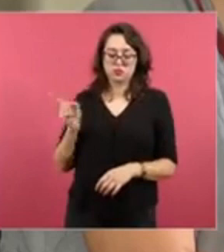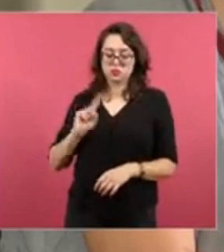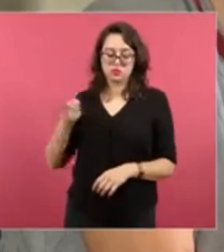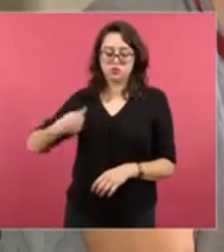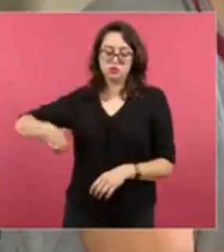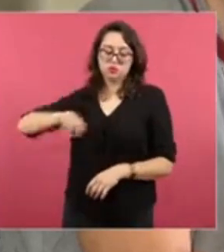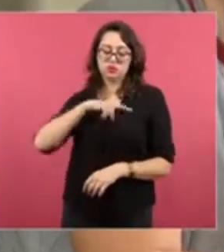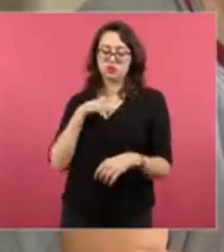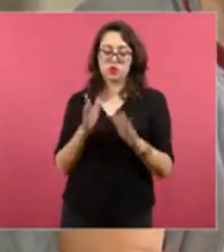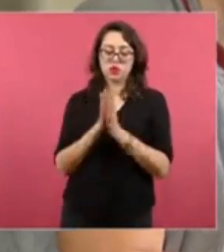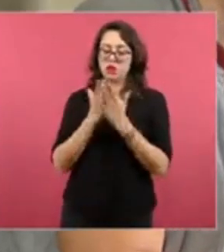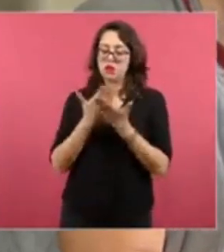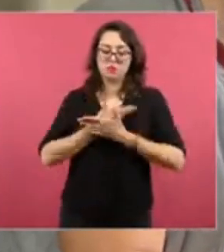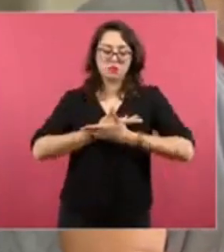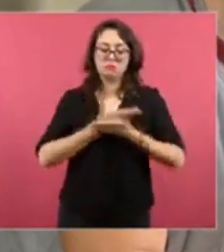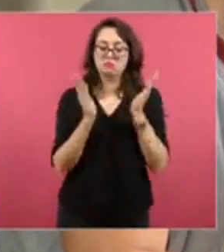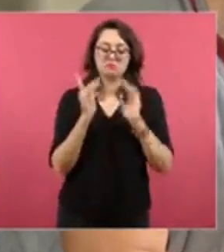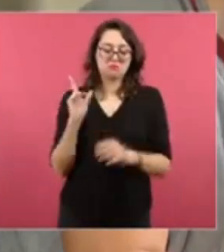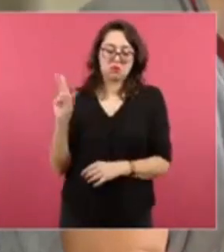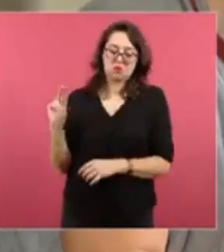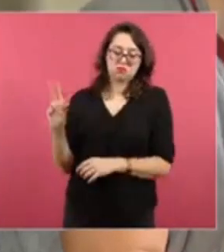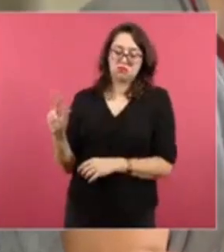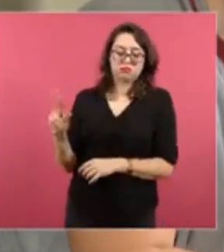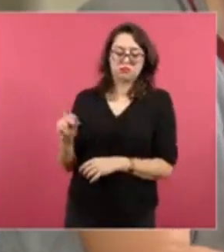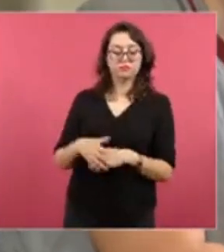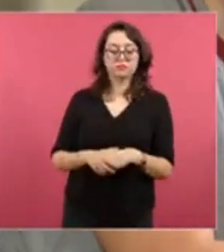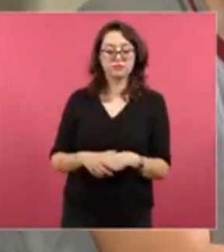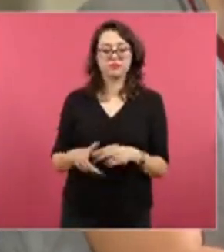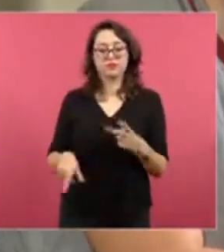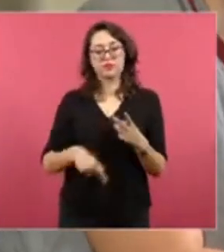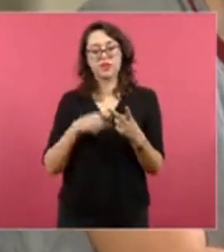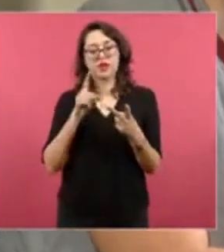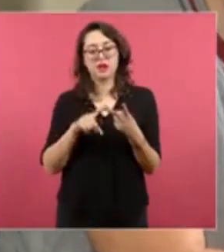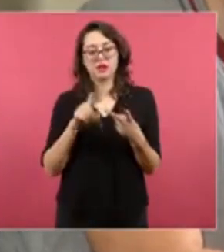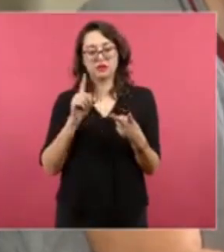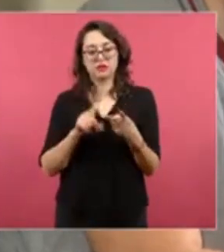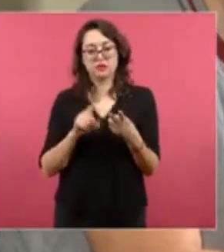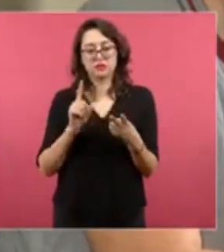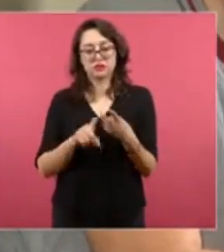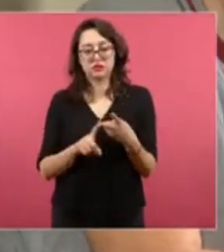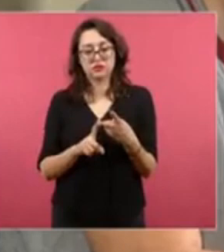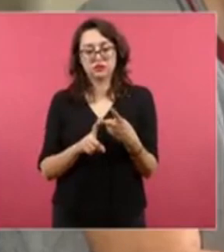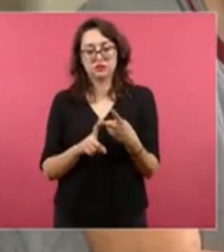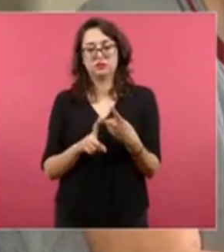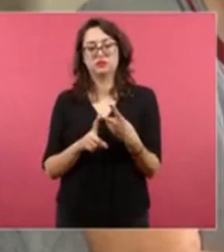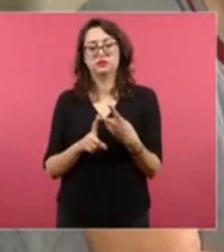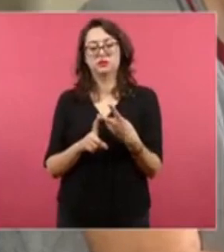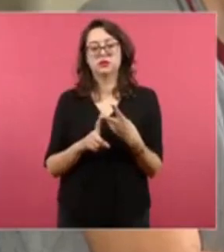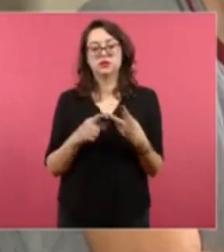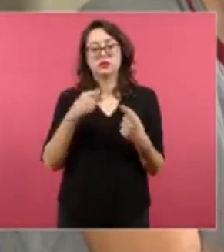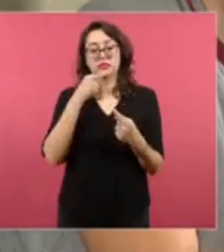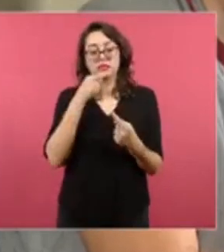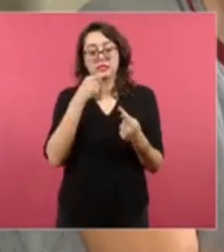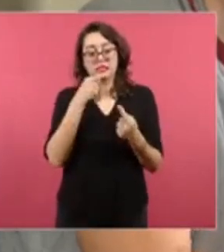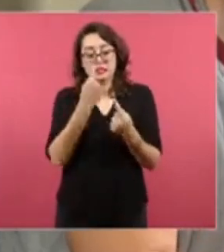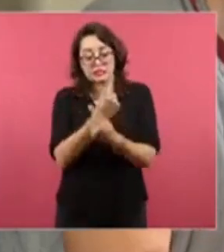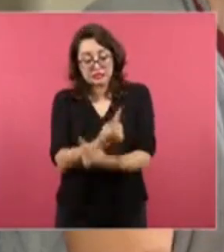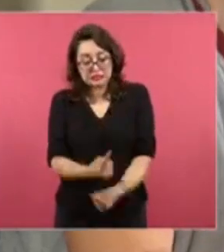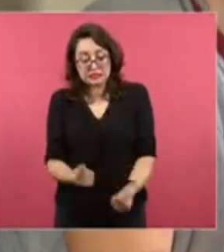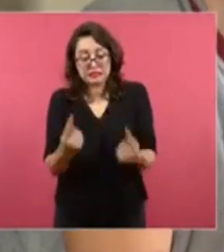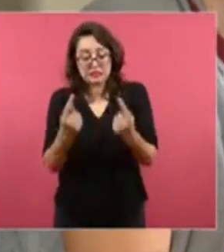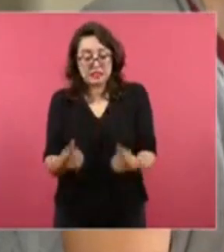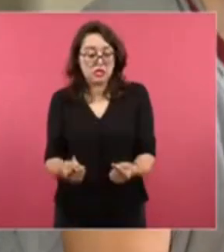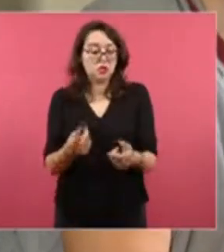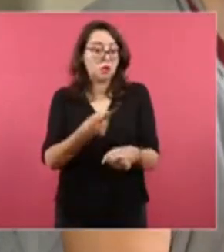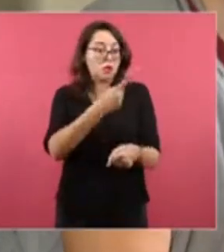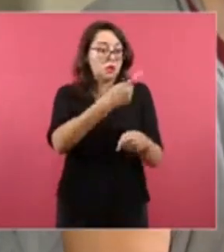hacer, y esa es una pregunta. Después, ¿qué tan difícil será para los niños que ya hicieron la mitad de la